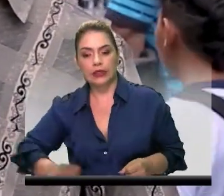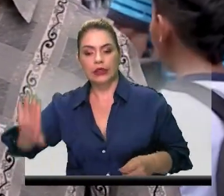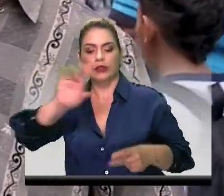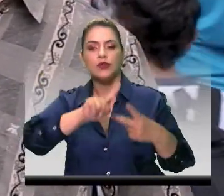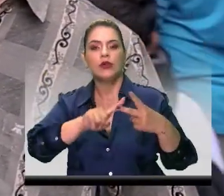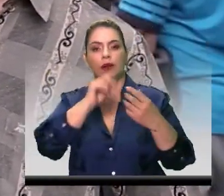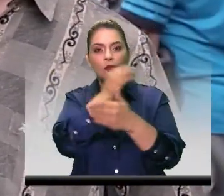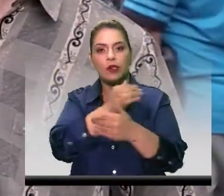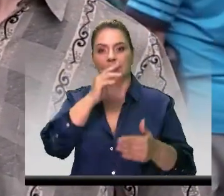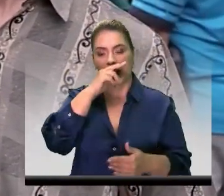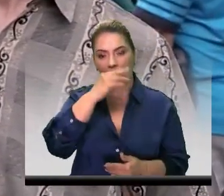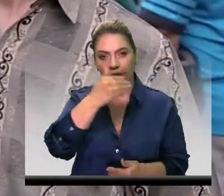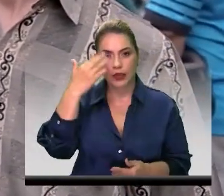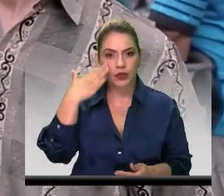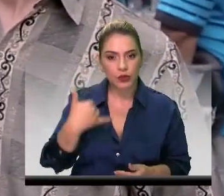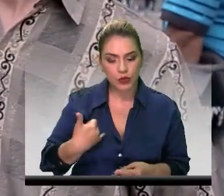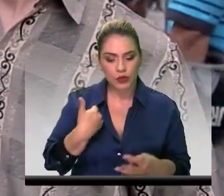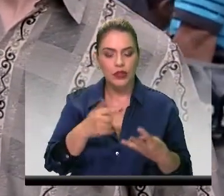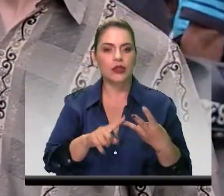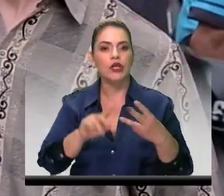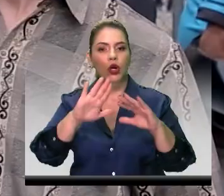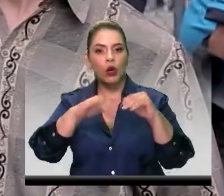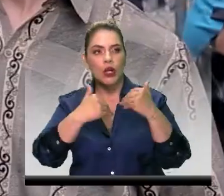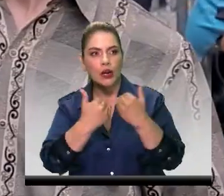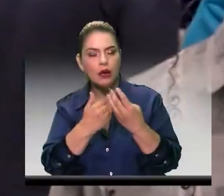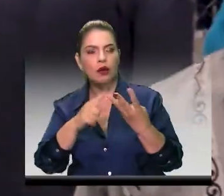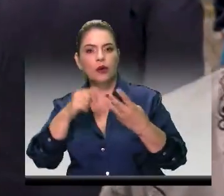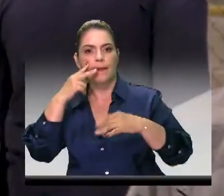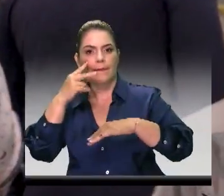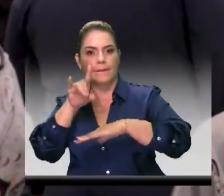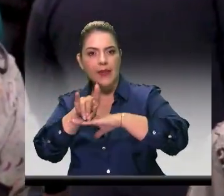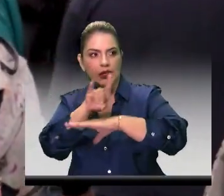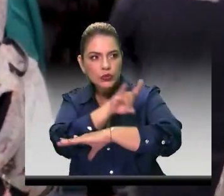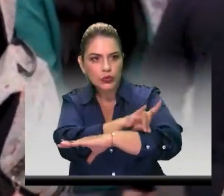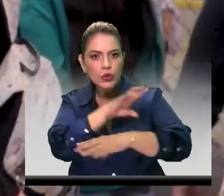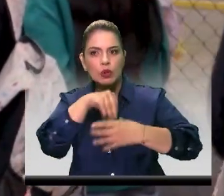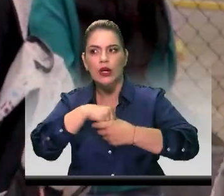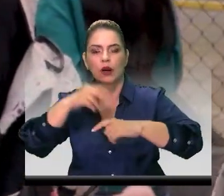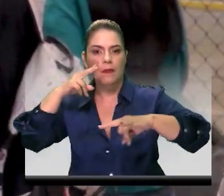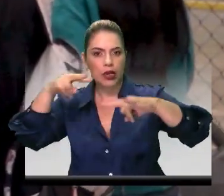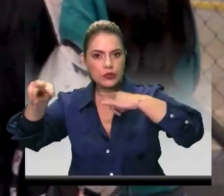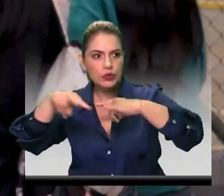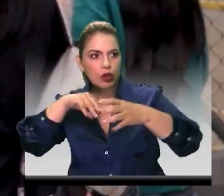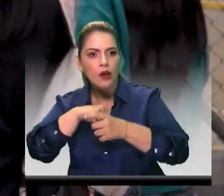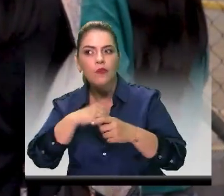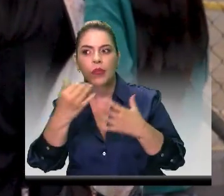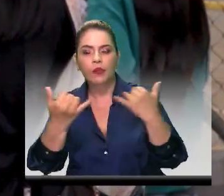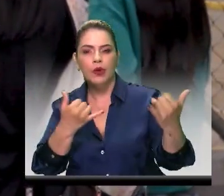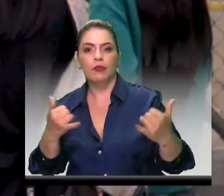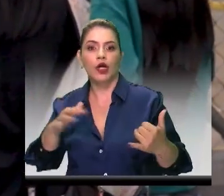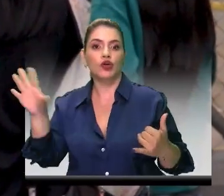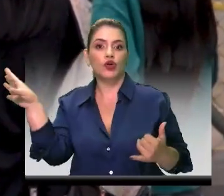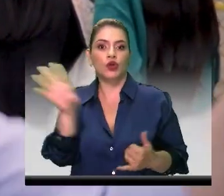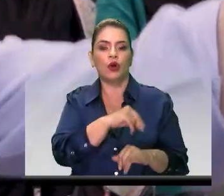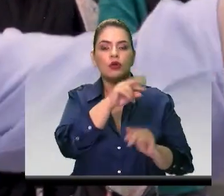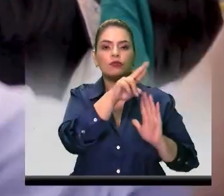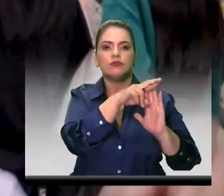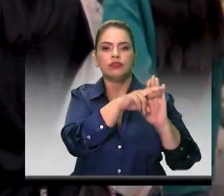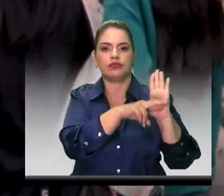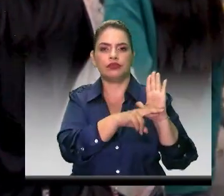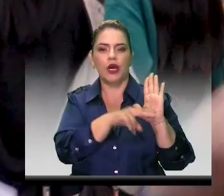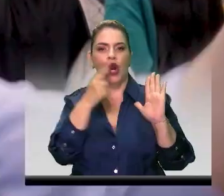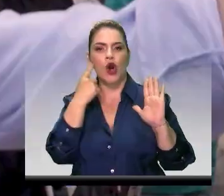los colegios, con los personales estudiantiles. Todos los entornos protectores de la ciudad están reglados y regulados por